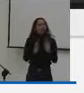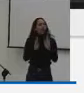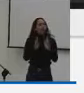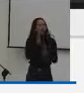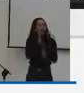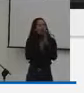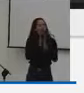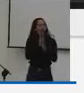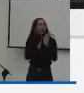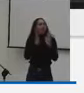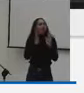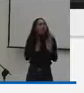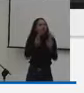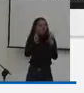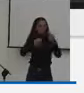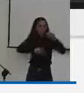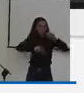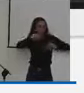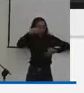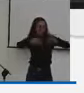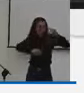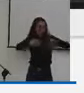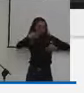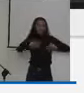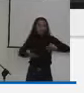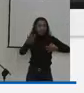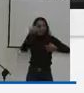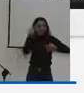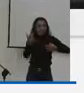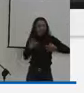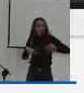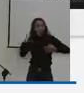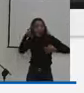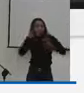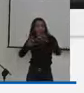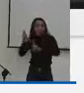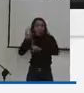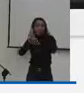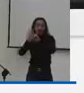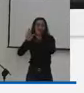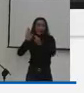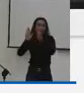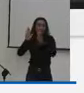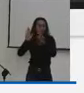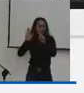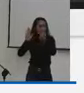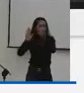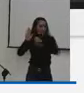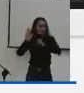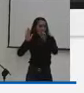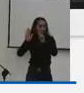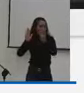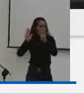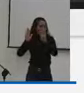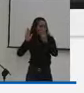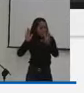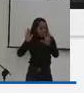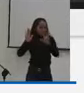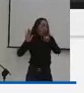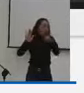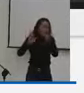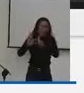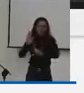personería jurídica con la legislación que en este momento tenemos vigente que es la ley 181 del 95 el decreto ley